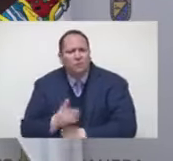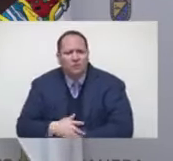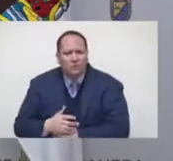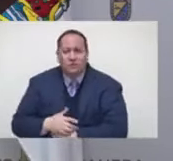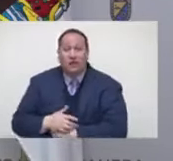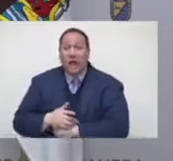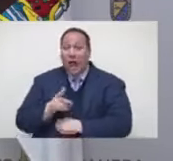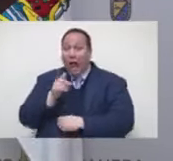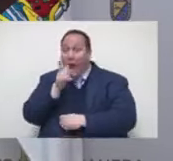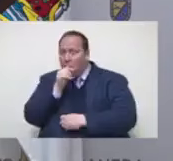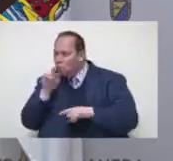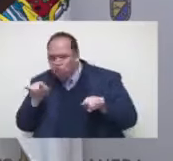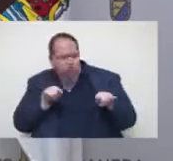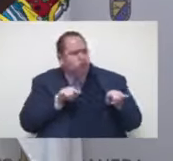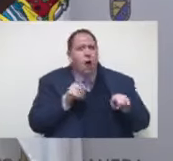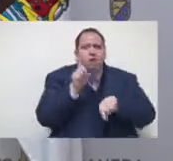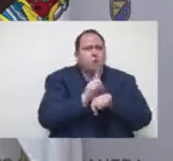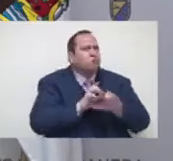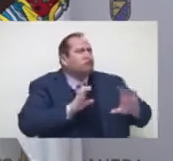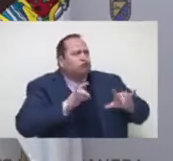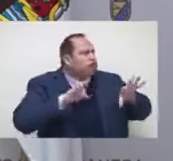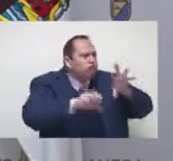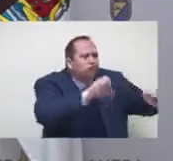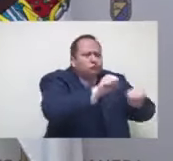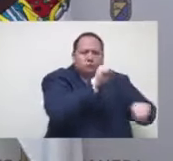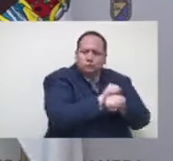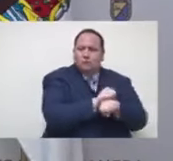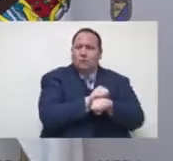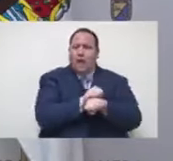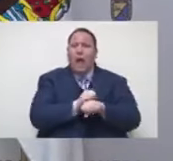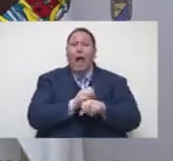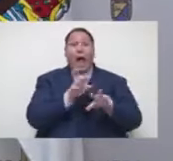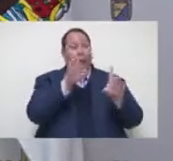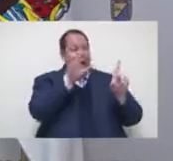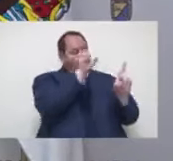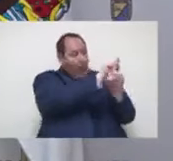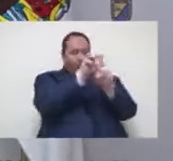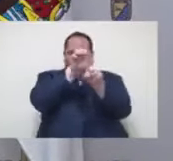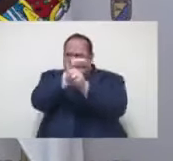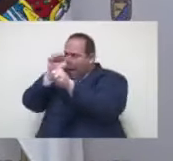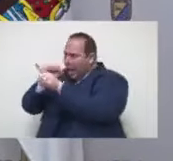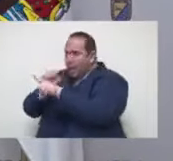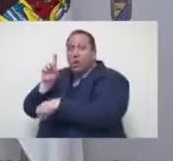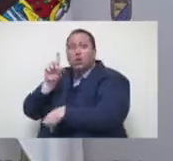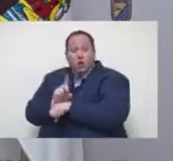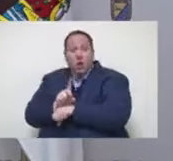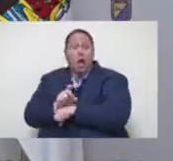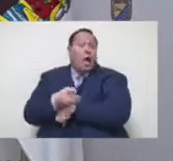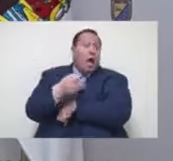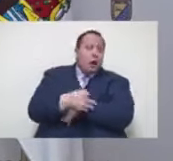nuestros elementos se la están rifando todos los días, están haciendo detenciones simbólicas, históricas.